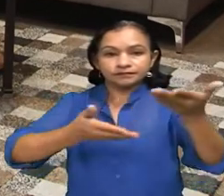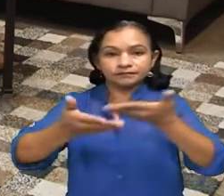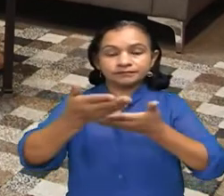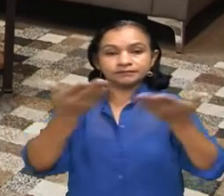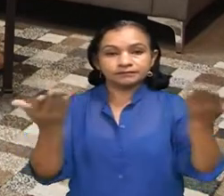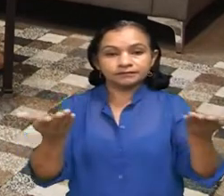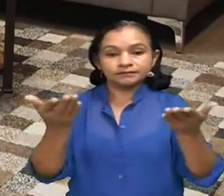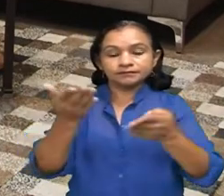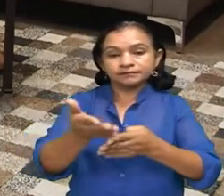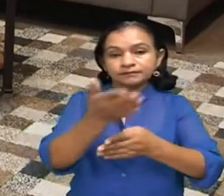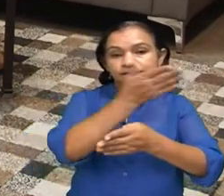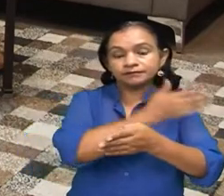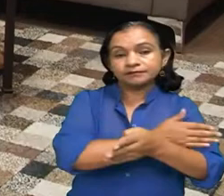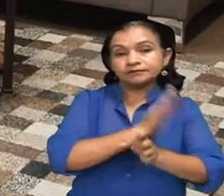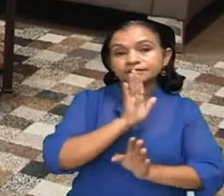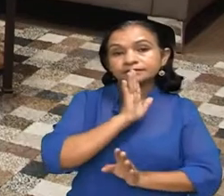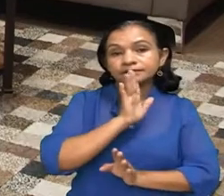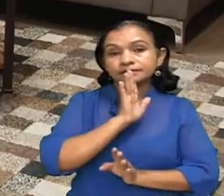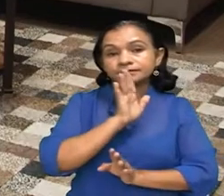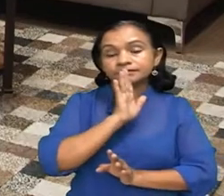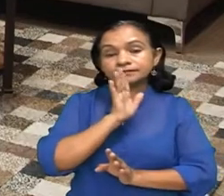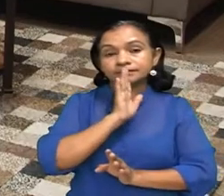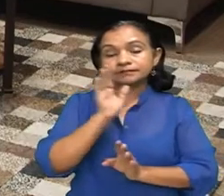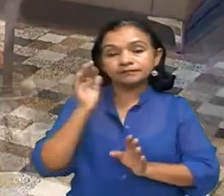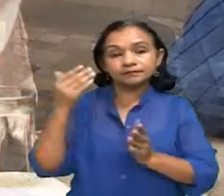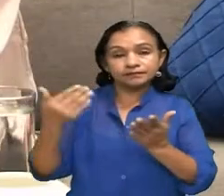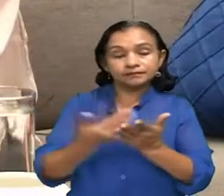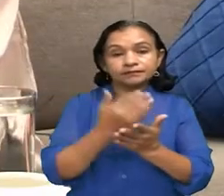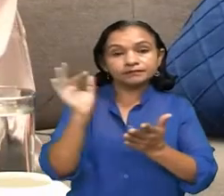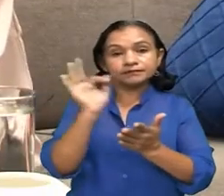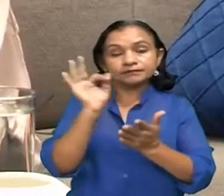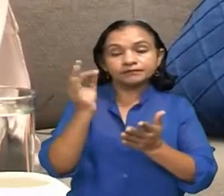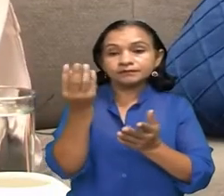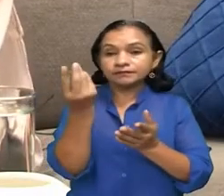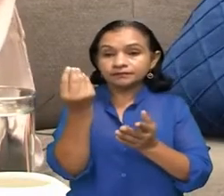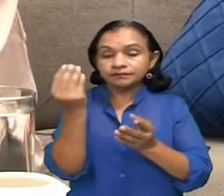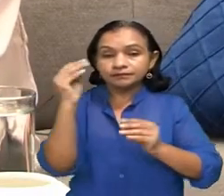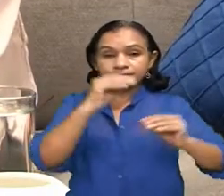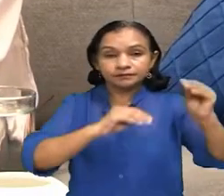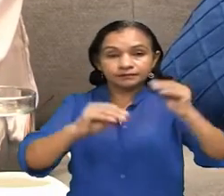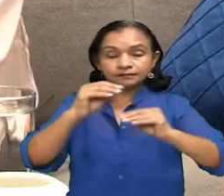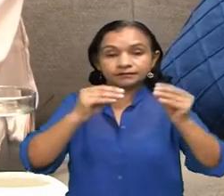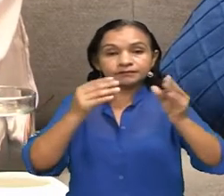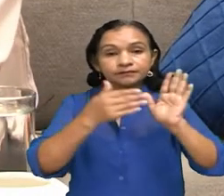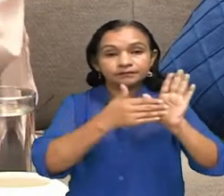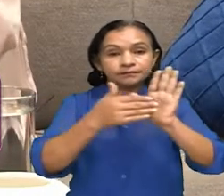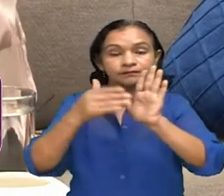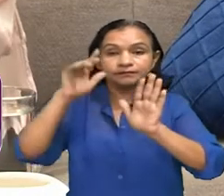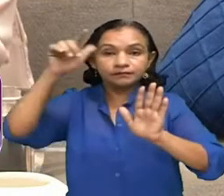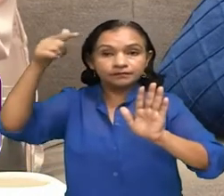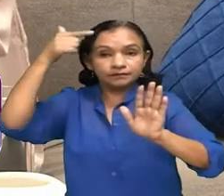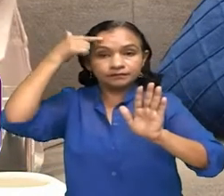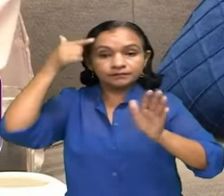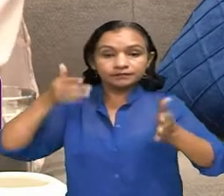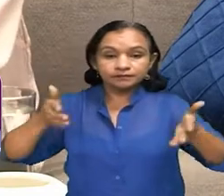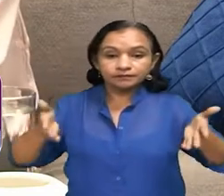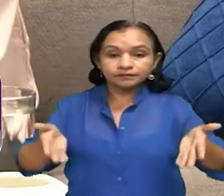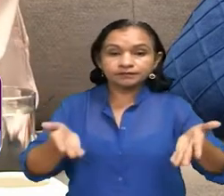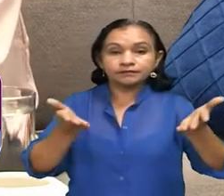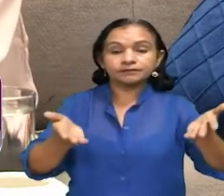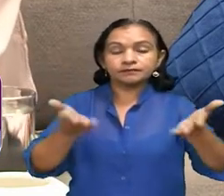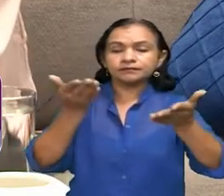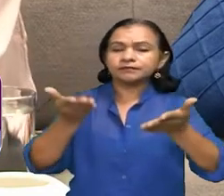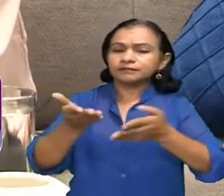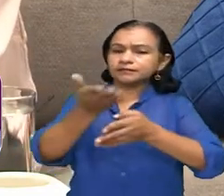que estuvimos dialogando, ¿verdad?, sobre este modelo de economía creativa y emprendedora que el gobierno viene impulsando desde los inicios,